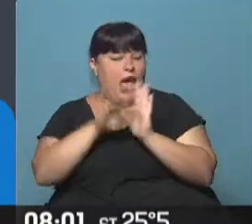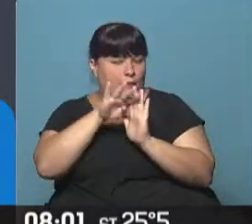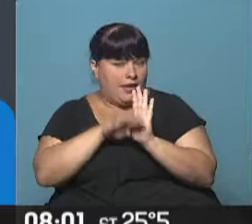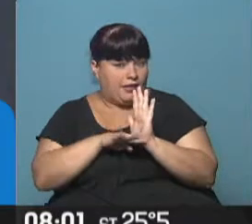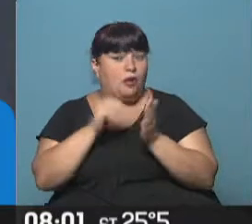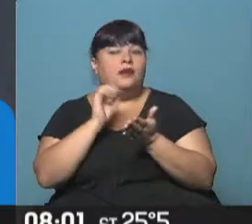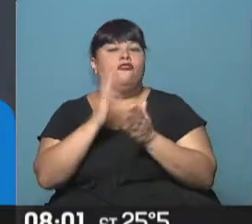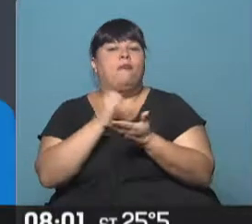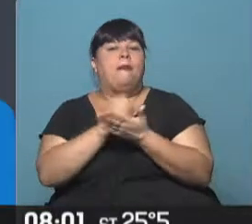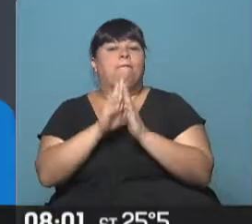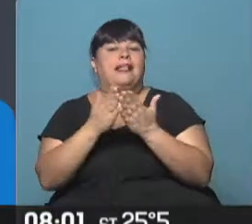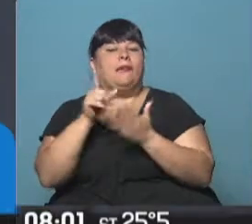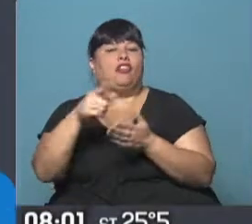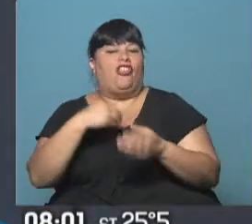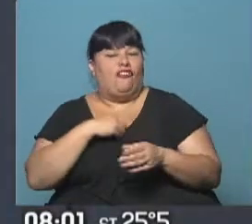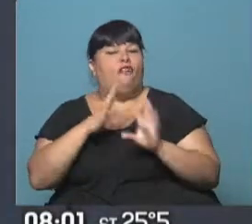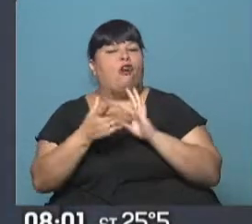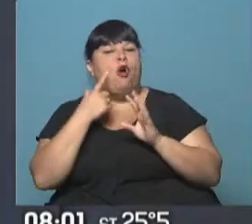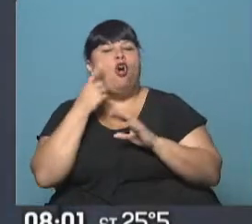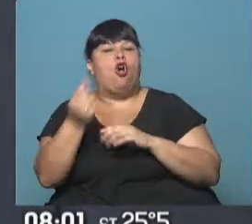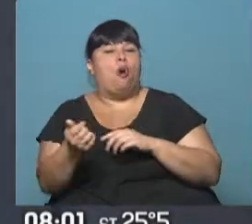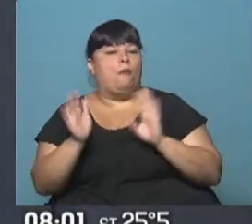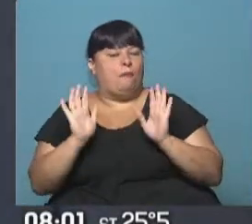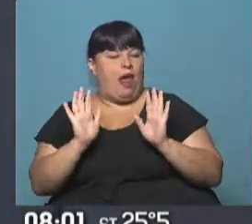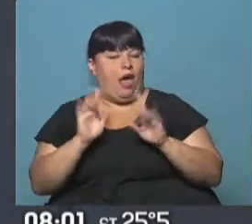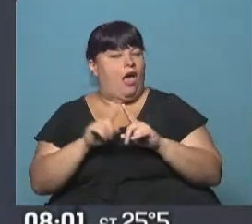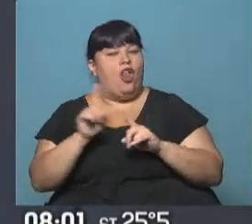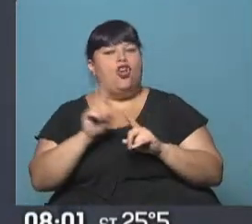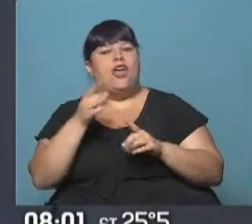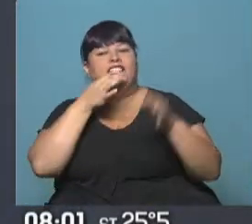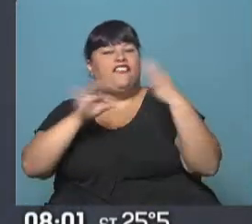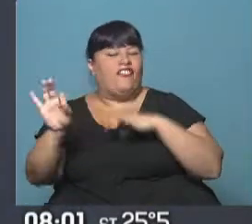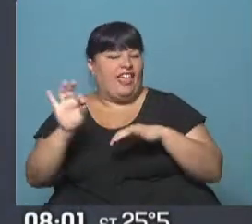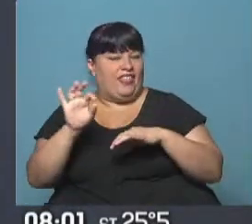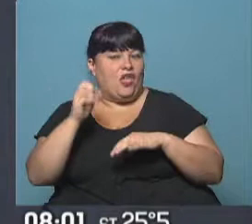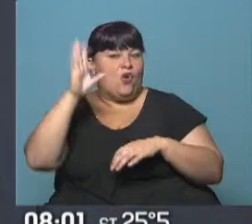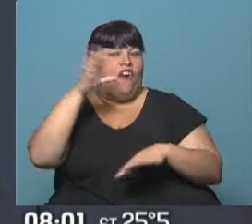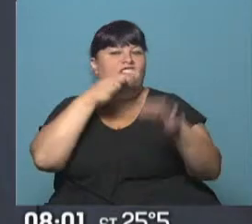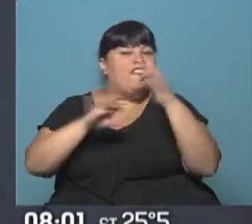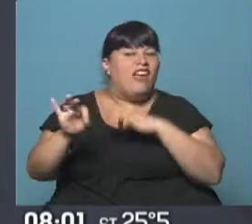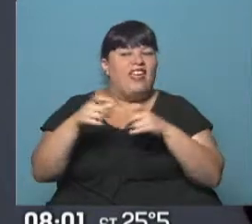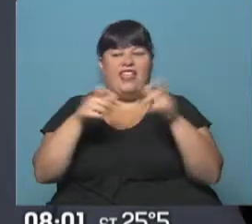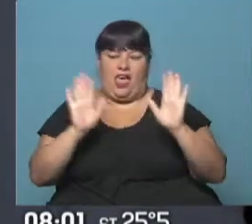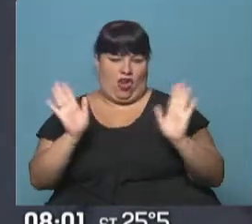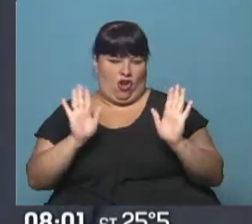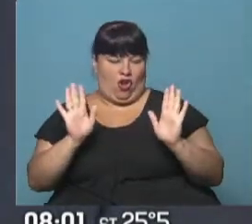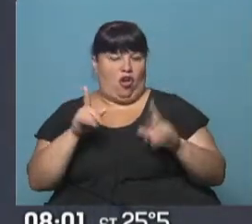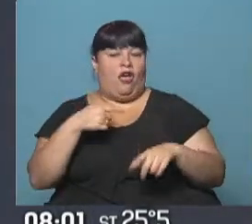el pasaporte del hincha y un modo de comprar, cosa que no deban vender los clubes la entrada,